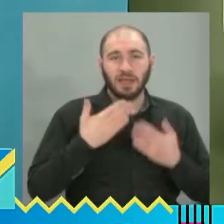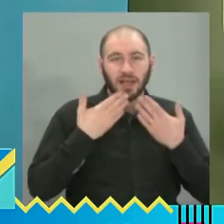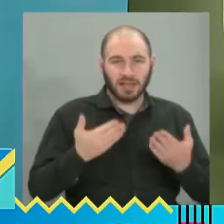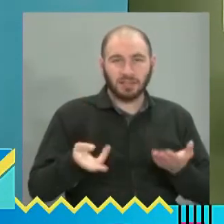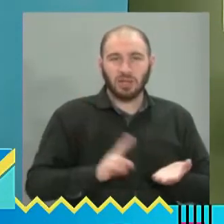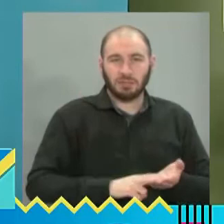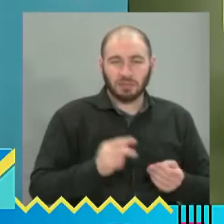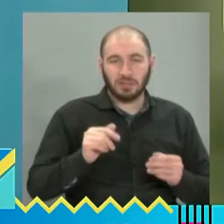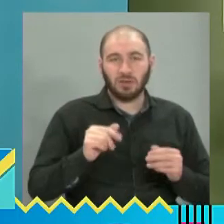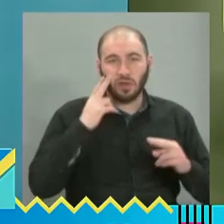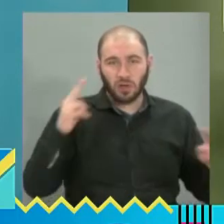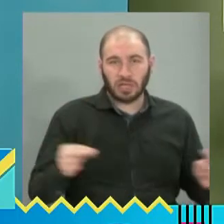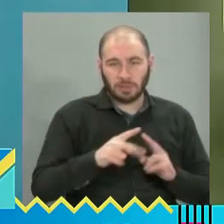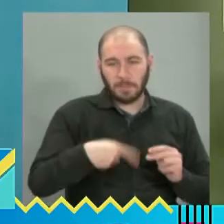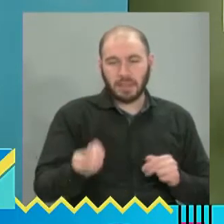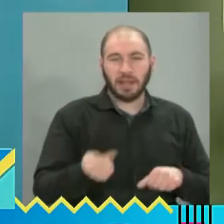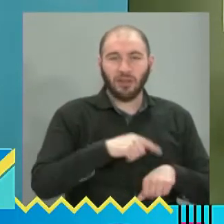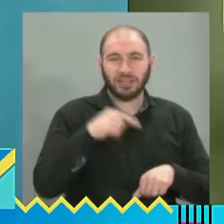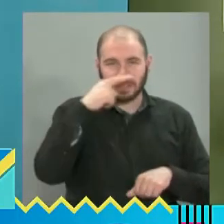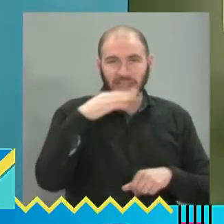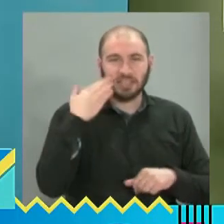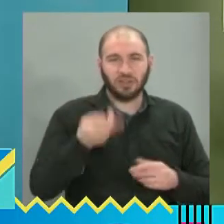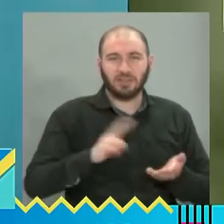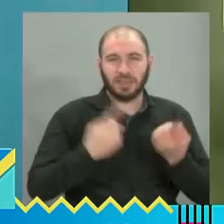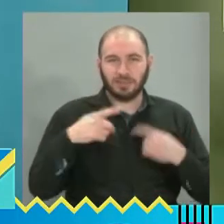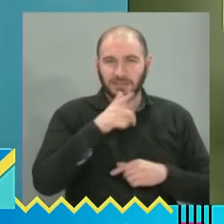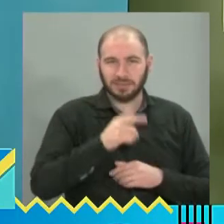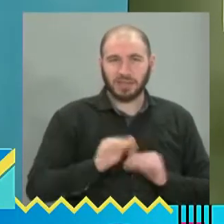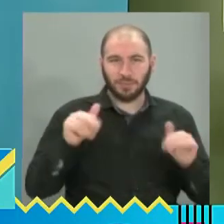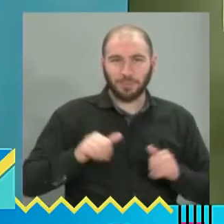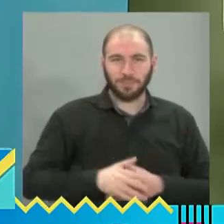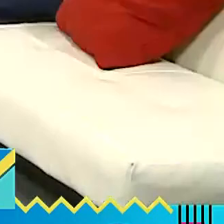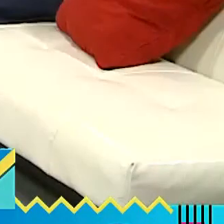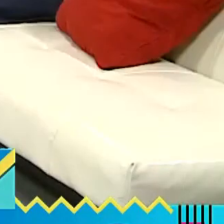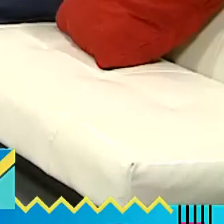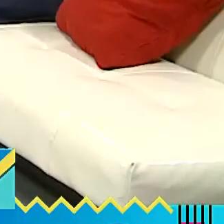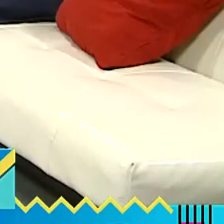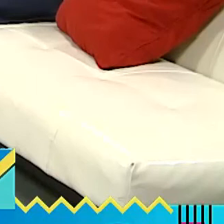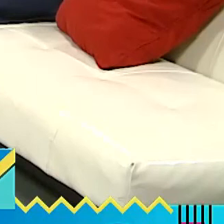agradezco nuevamente y nos vamos a reencontrar mañana a las 19 horas en un nuevo Distintos Parecidos. Chau, chau.